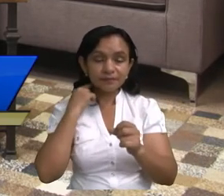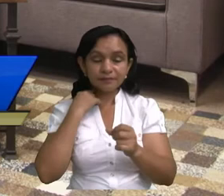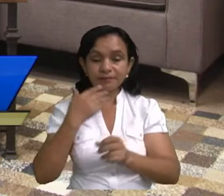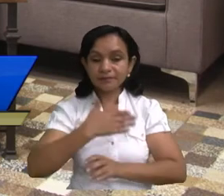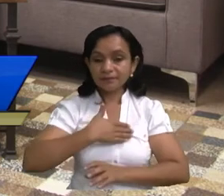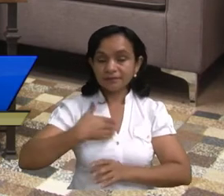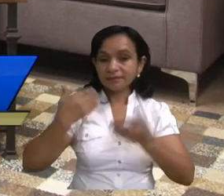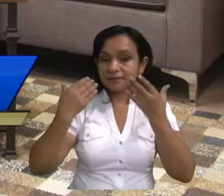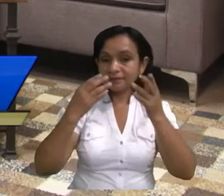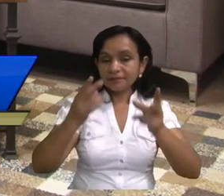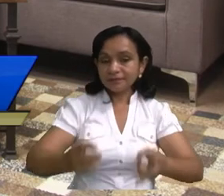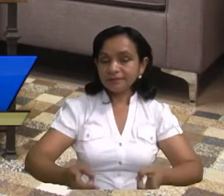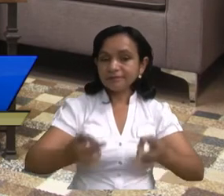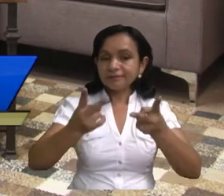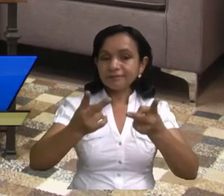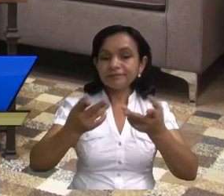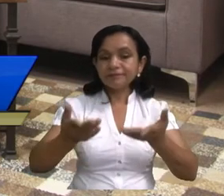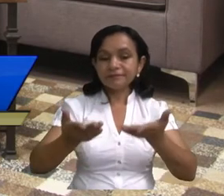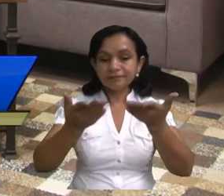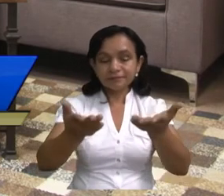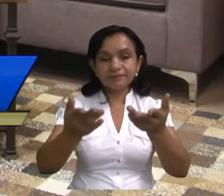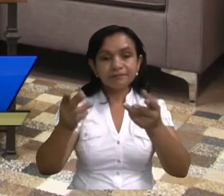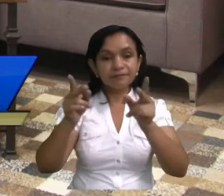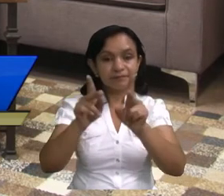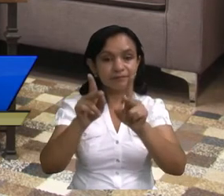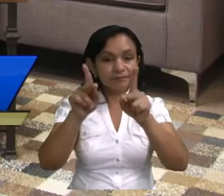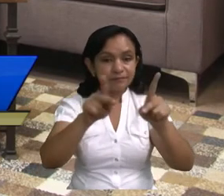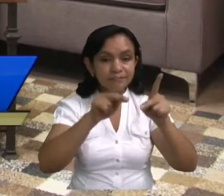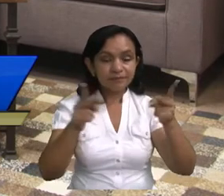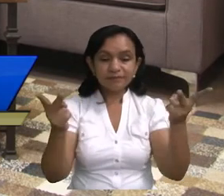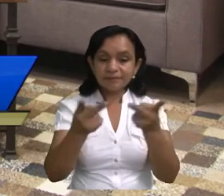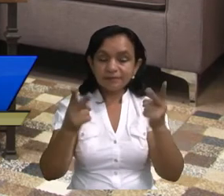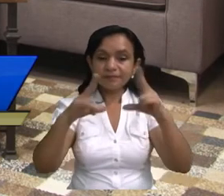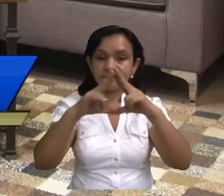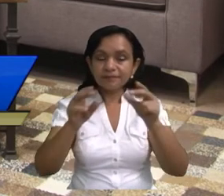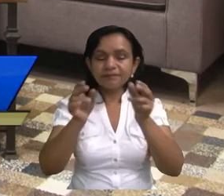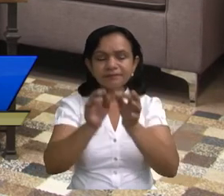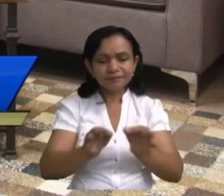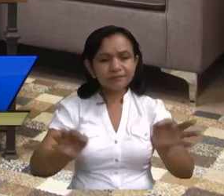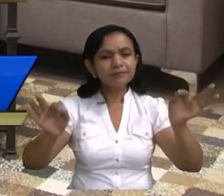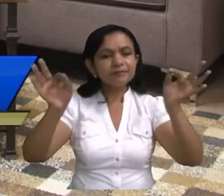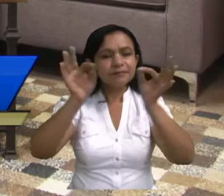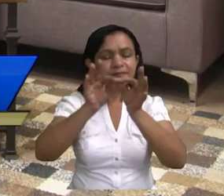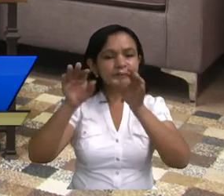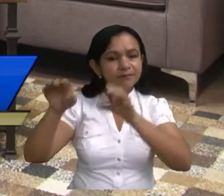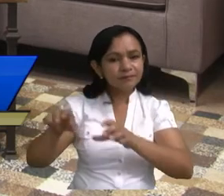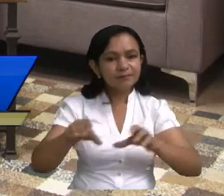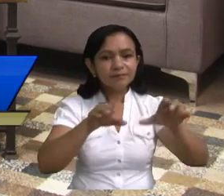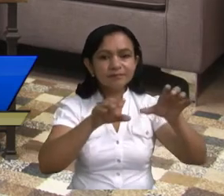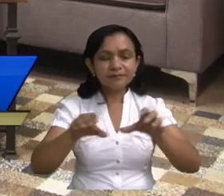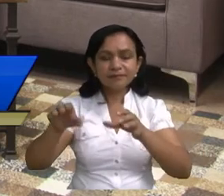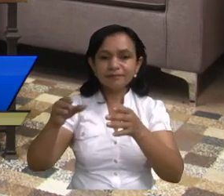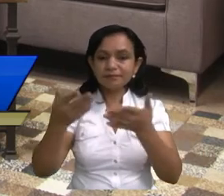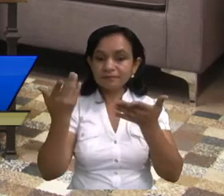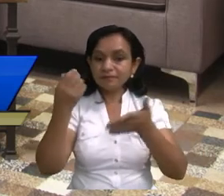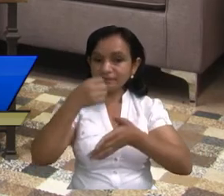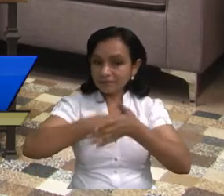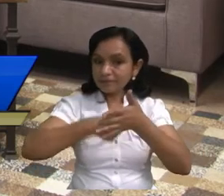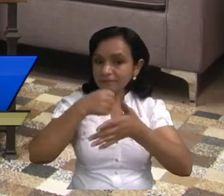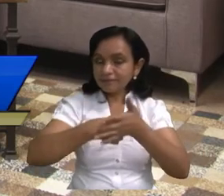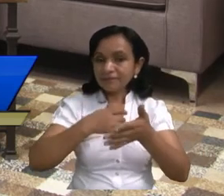condiciones de vida a la población. Entonces es importante esa realización de los eventos. Implica mucho esfuerzo porque